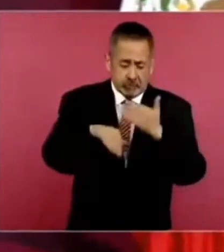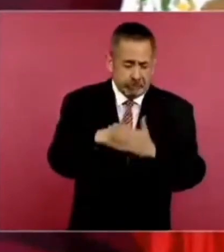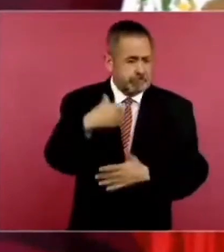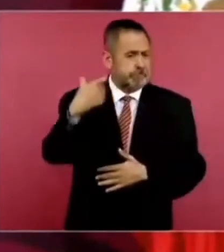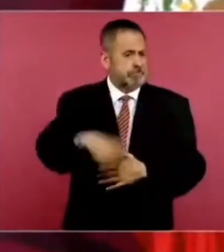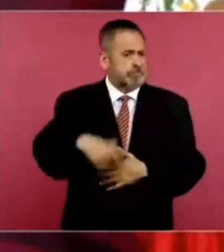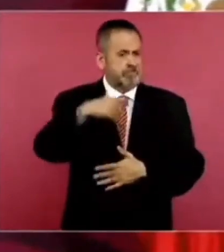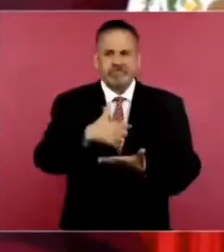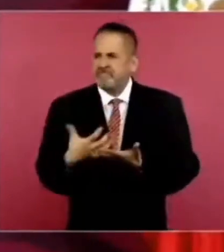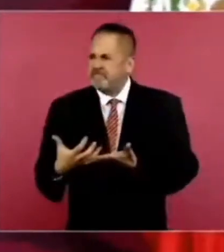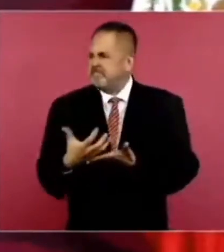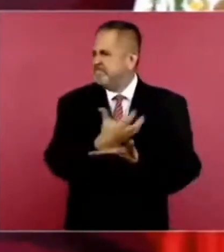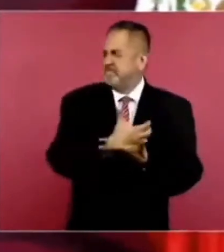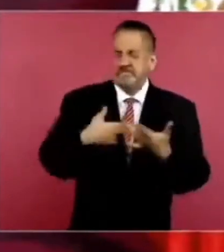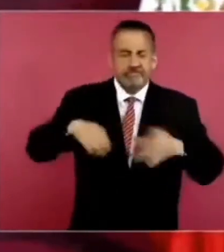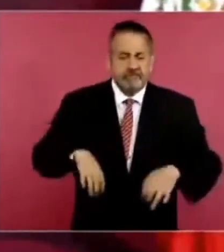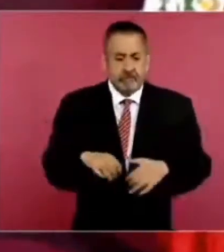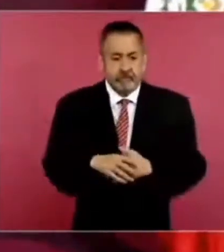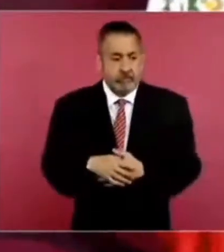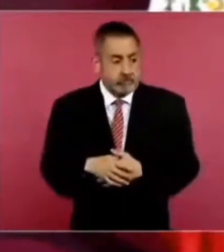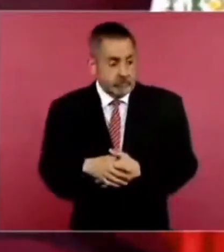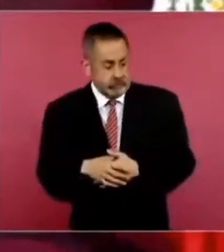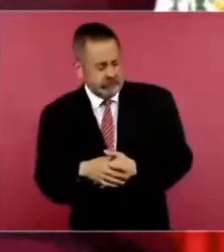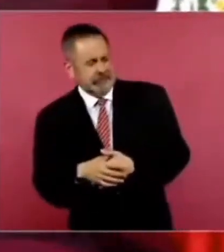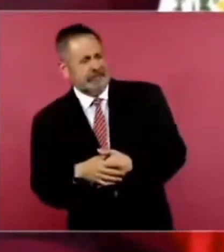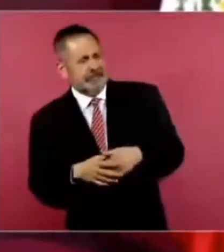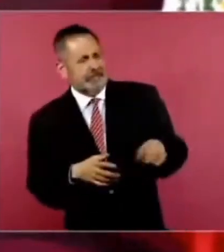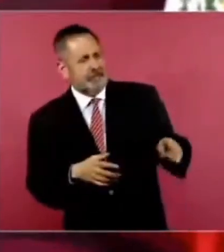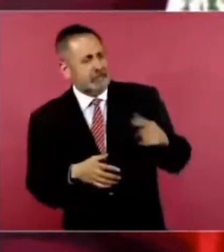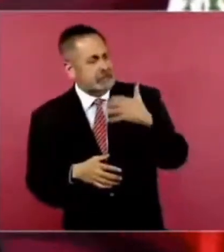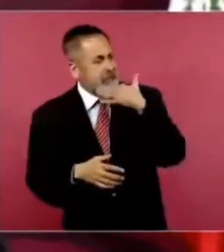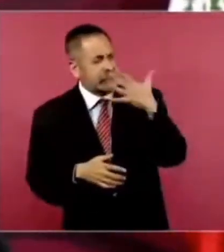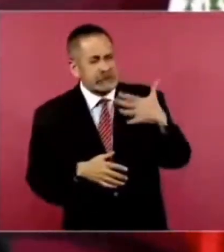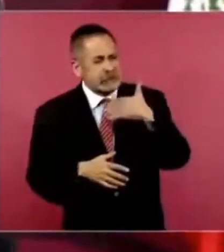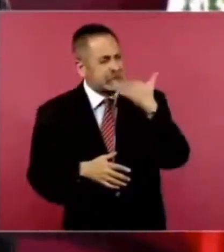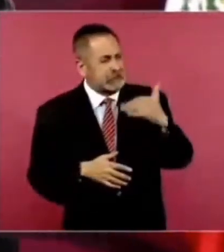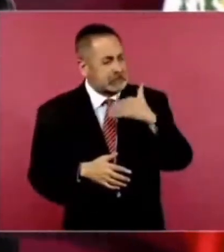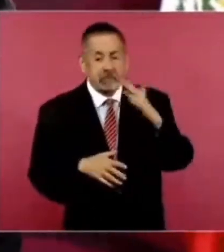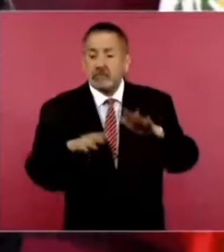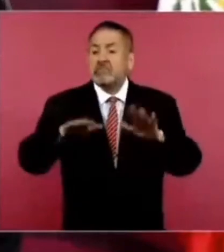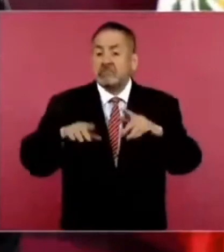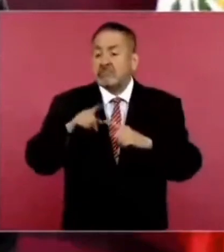y hasta algunos llegaban a decirle a los hijos: estudia para que cuando seas grande